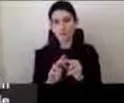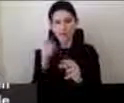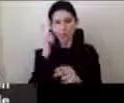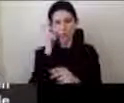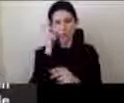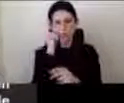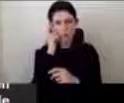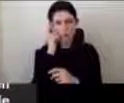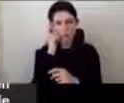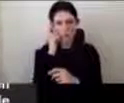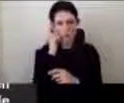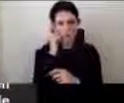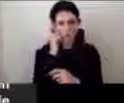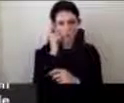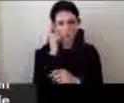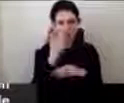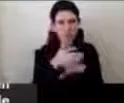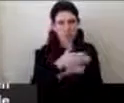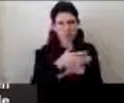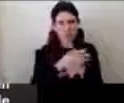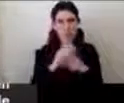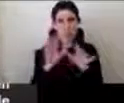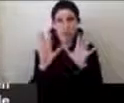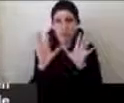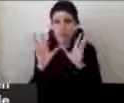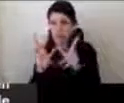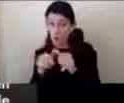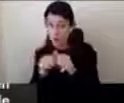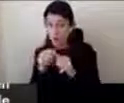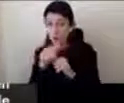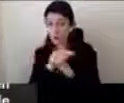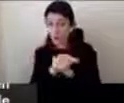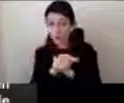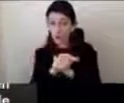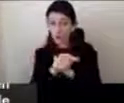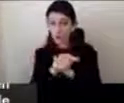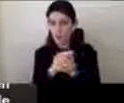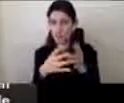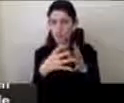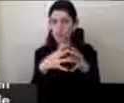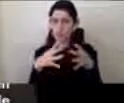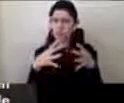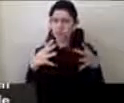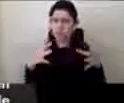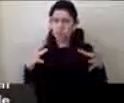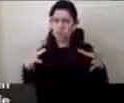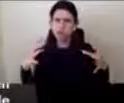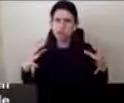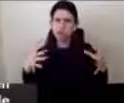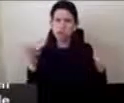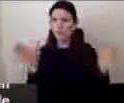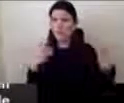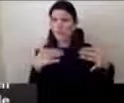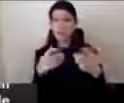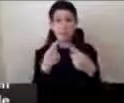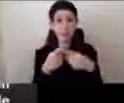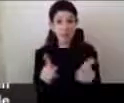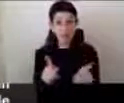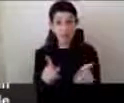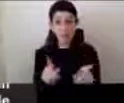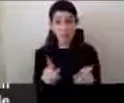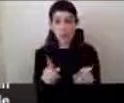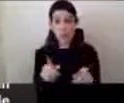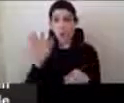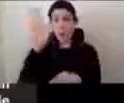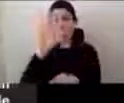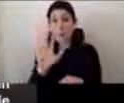pensadas. La familia de los aventureros es muy amplia. Existen distintas cajas con diferentes mapas